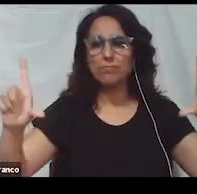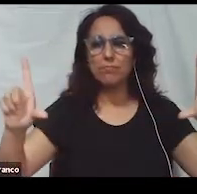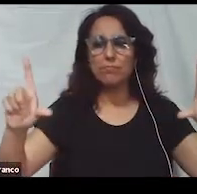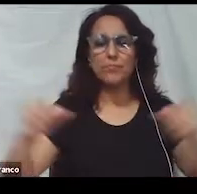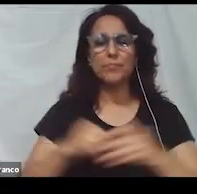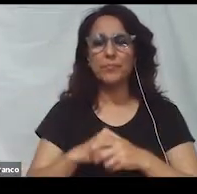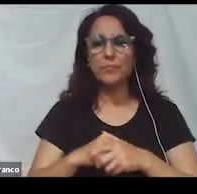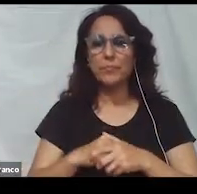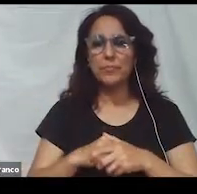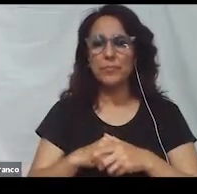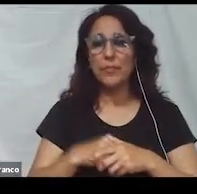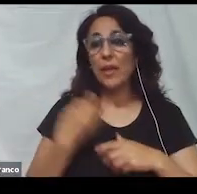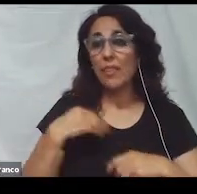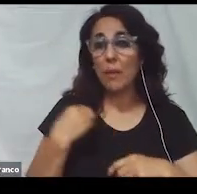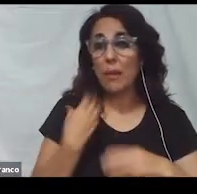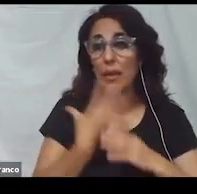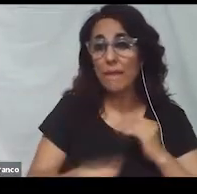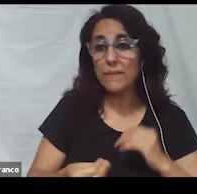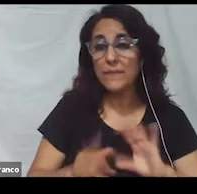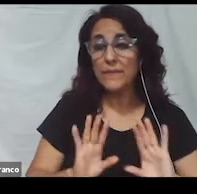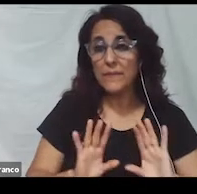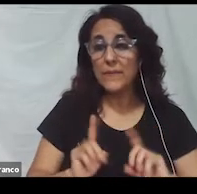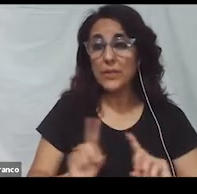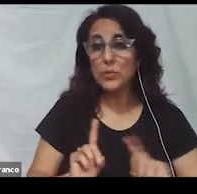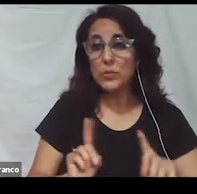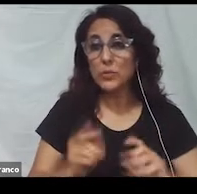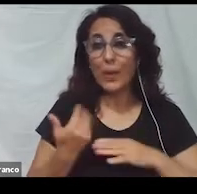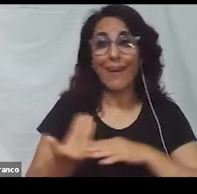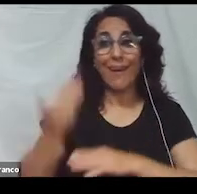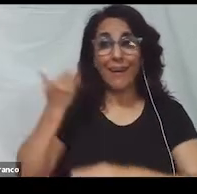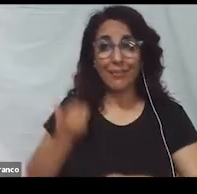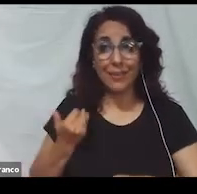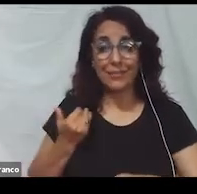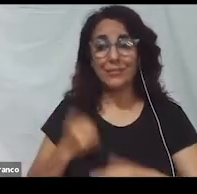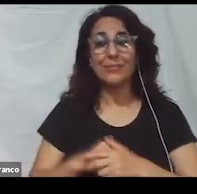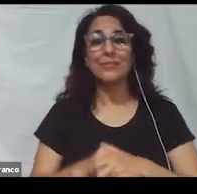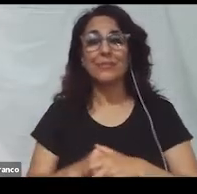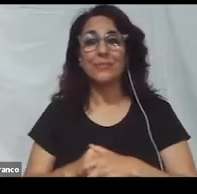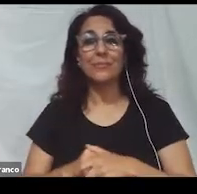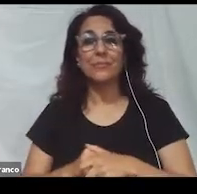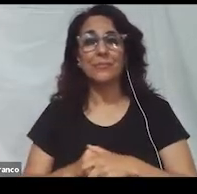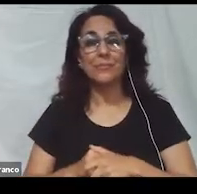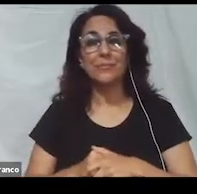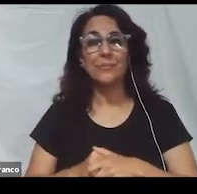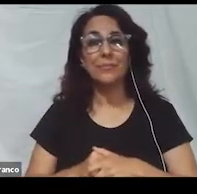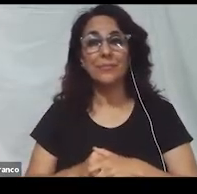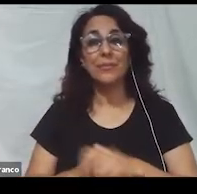se abre y debería evitar que el foco regrese a la parte de atrás. En el ejemplo que está en este momento en pantalla,